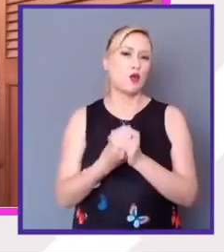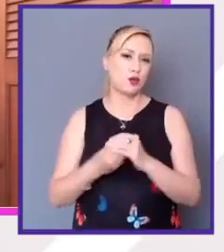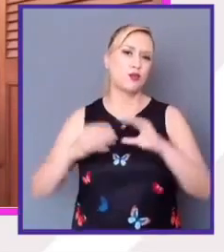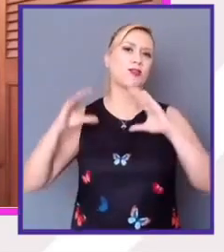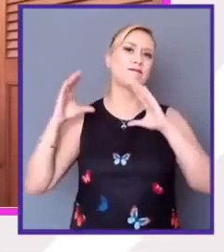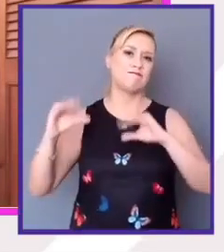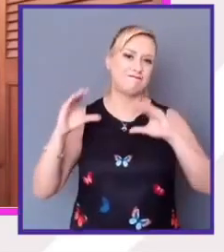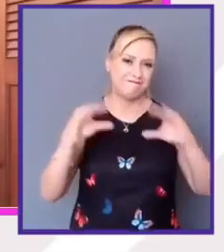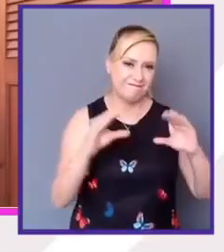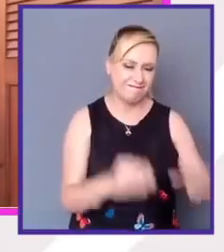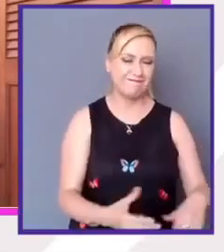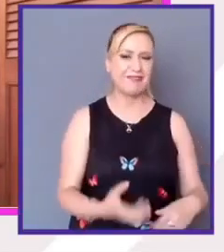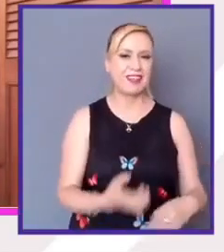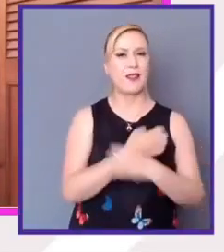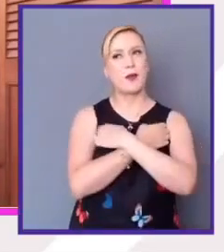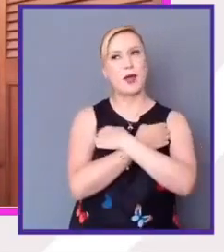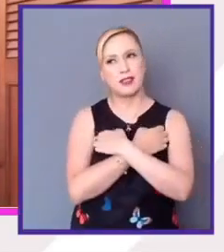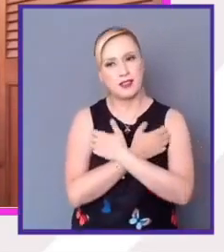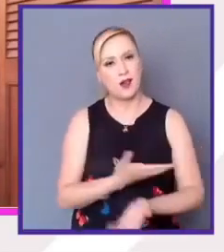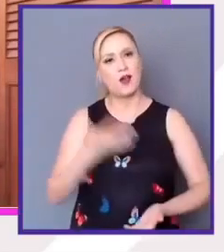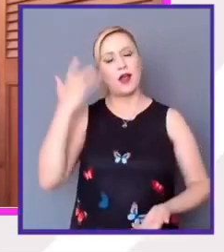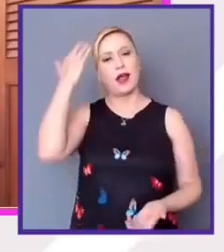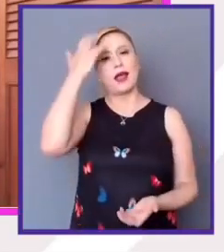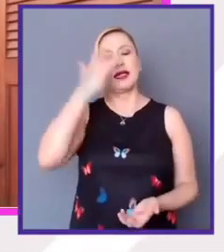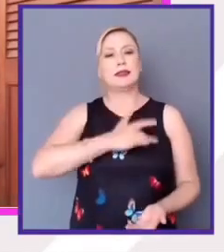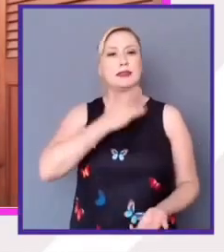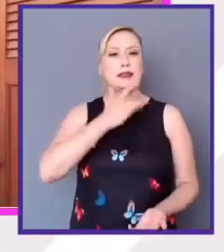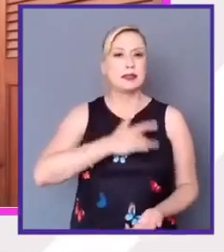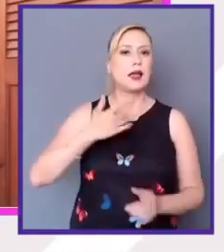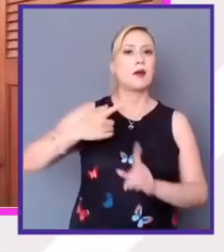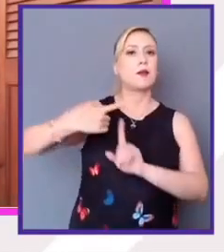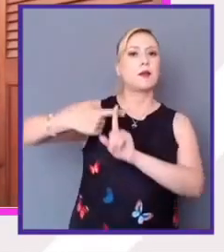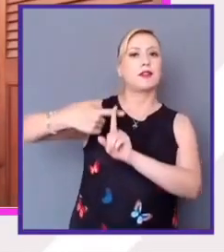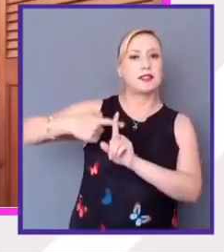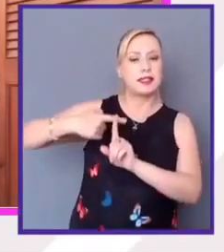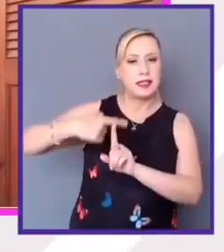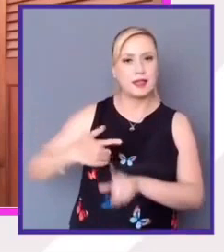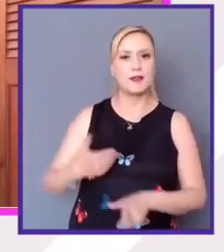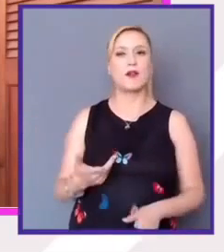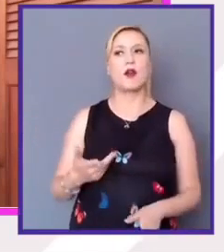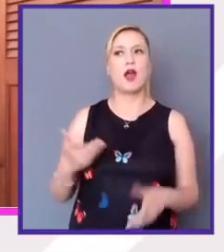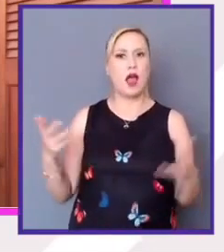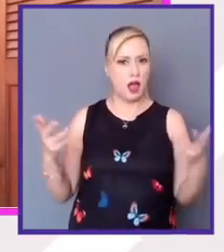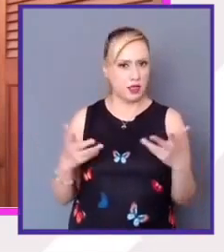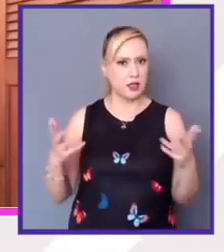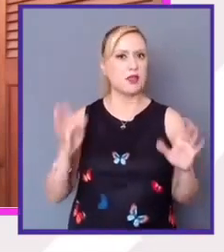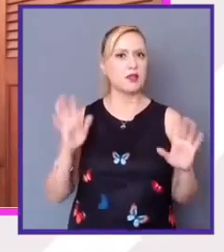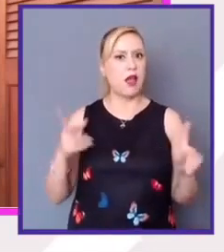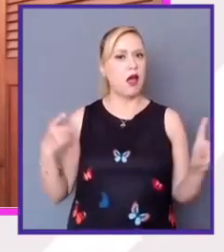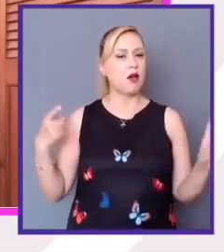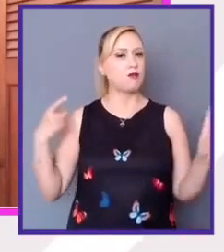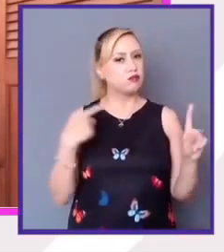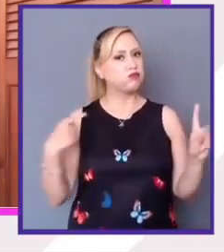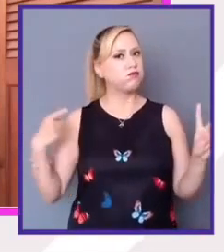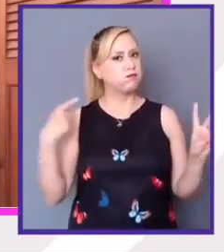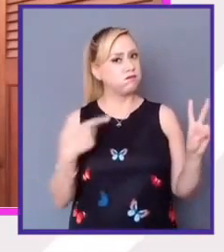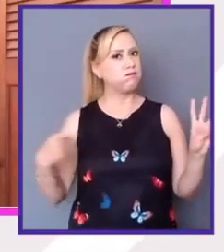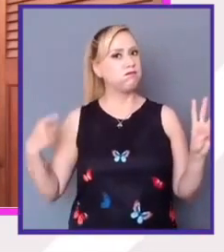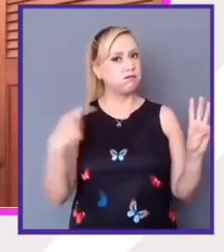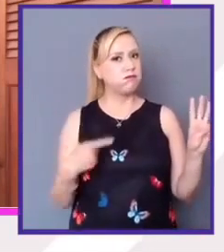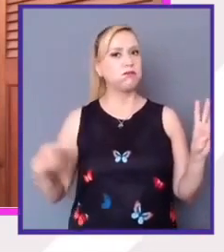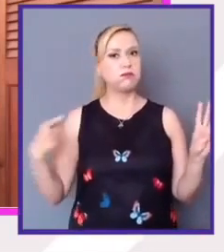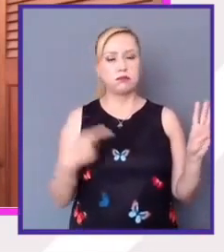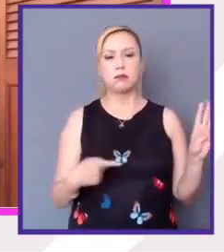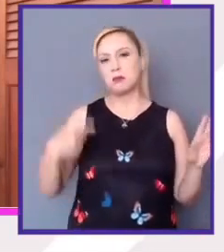la sensibilización y el tema de acciones afirmativas, y creo que hay acciones bien puntuales, ¿no? Como una política